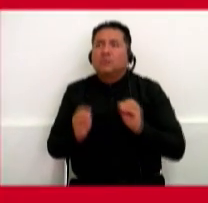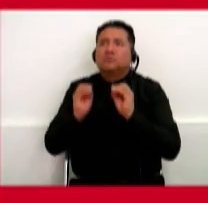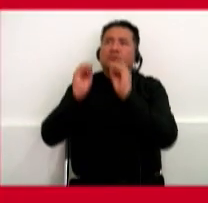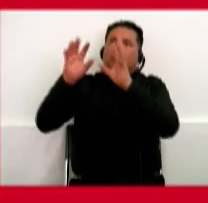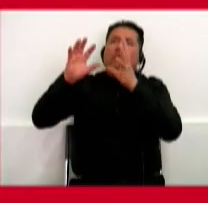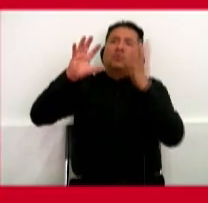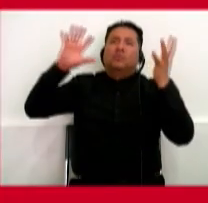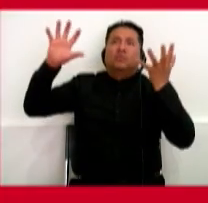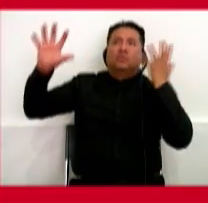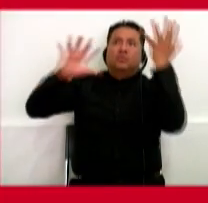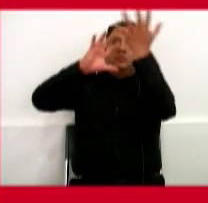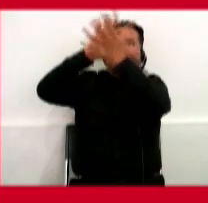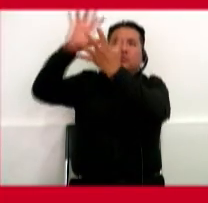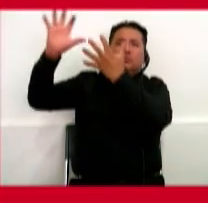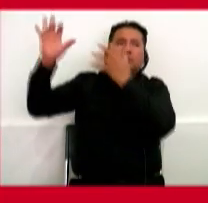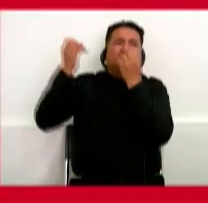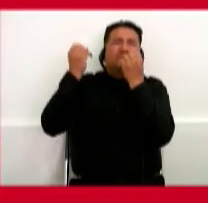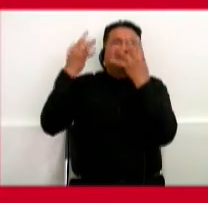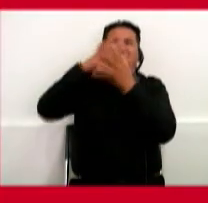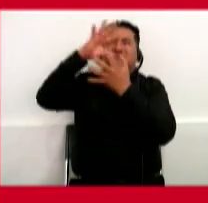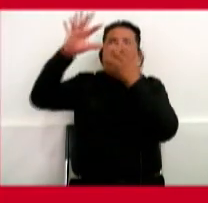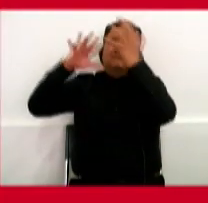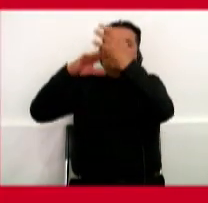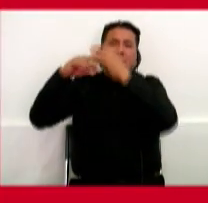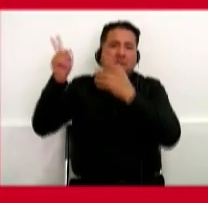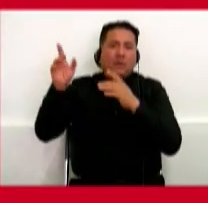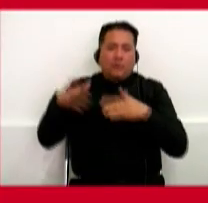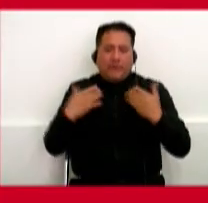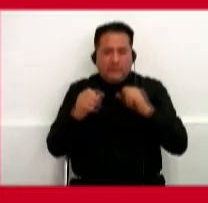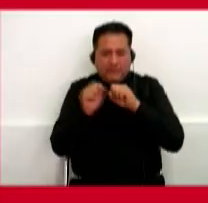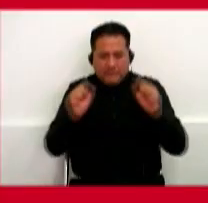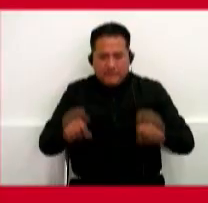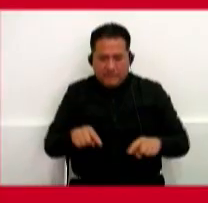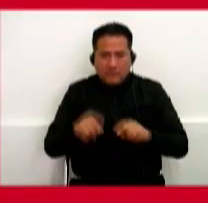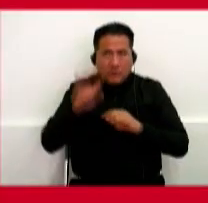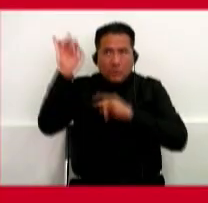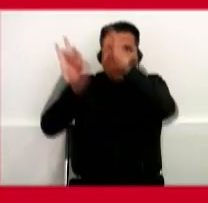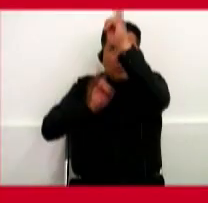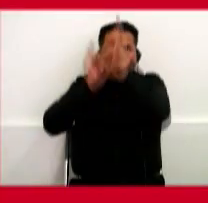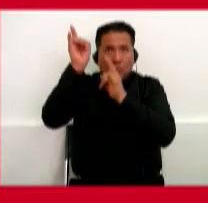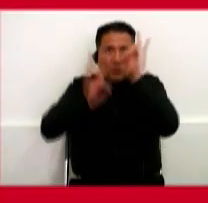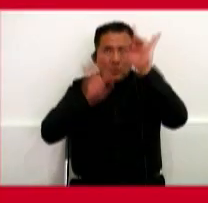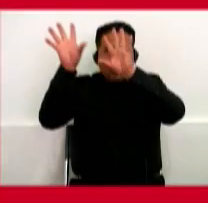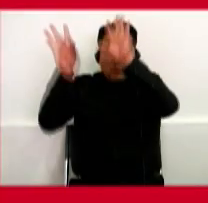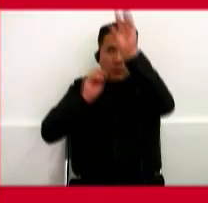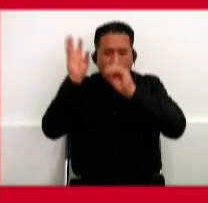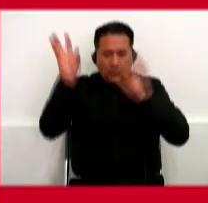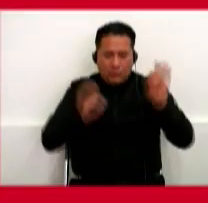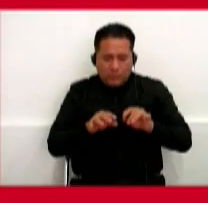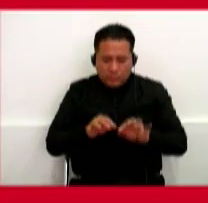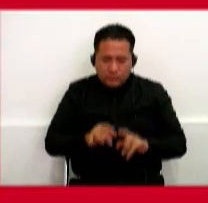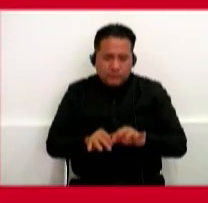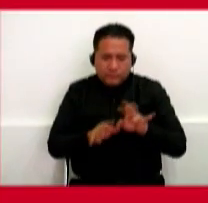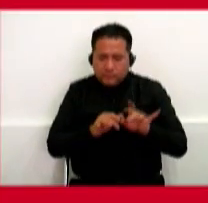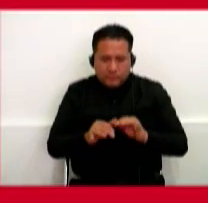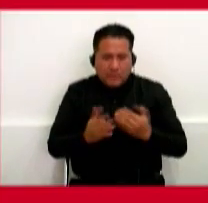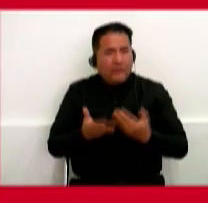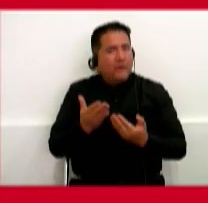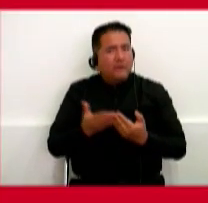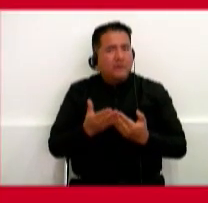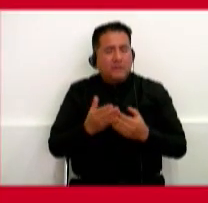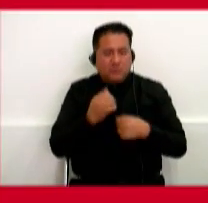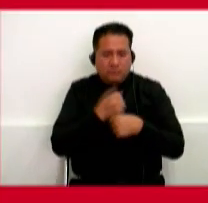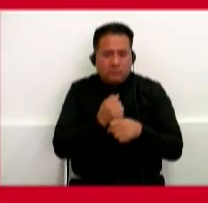con aplicación de softwares de gestión de data y de lenguajes de programación nos ayuda justamente a poder construir el